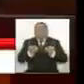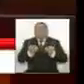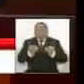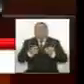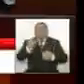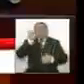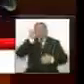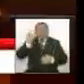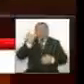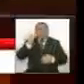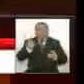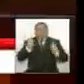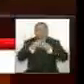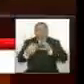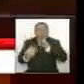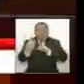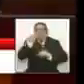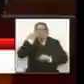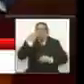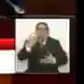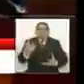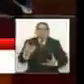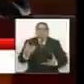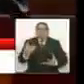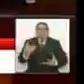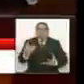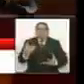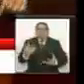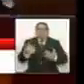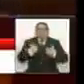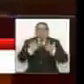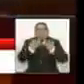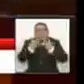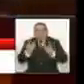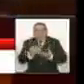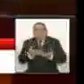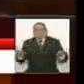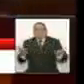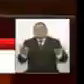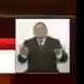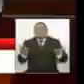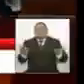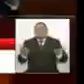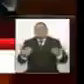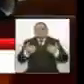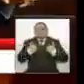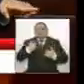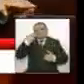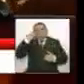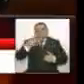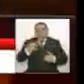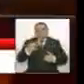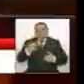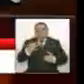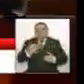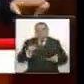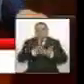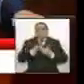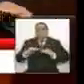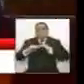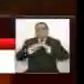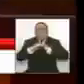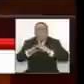la paja cuando tienes un tronco? Primeramente, tiene que ver dónde está. Y yo creo que